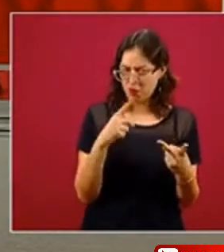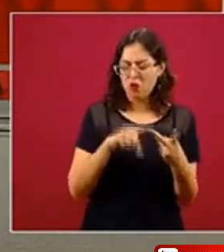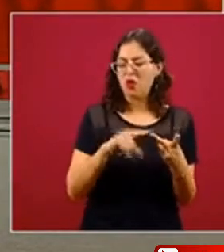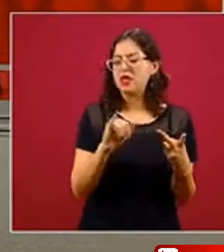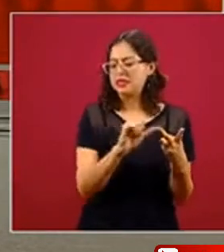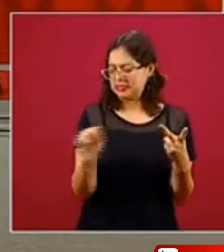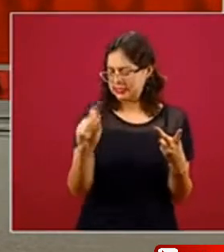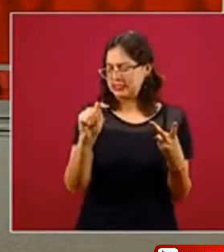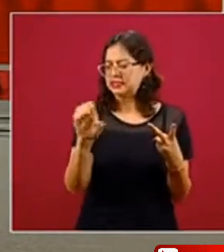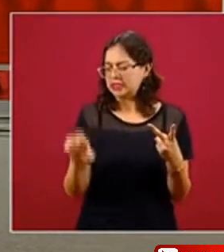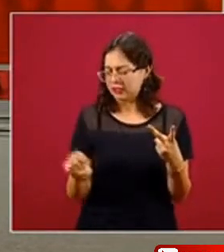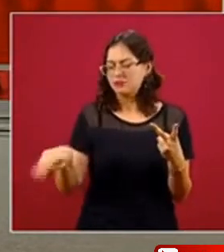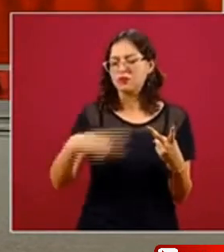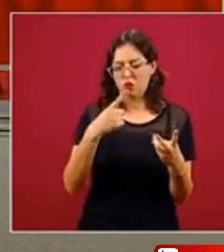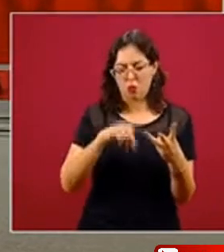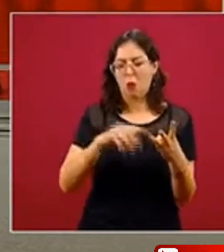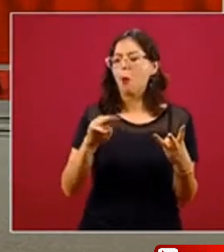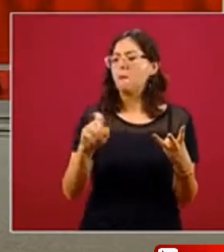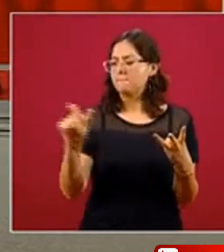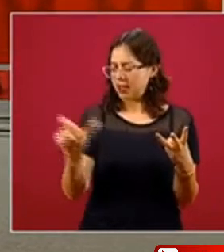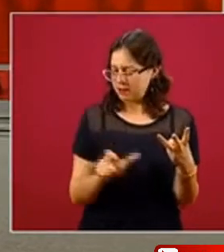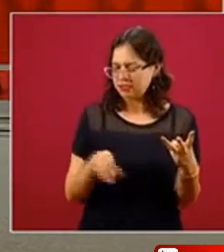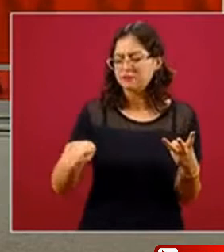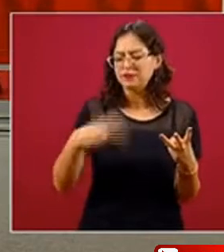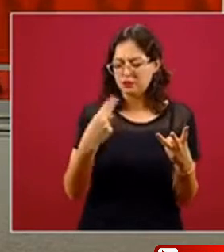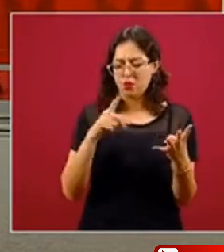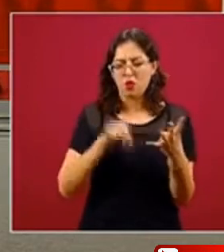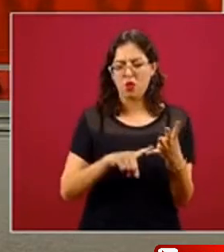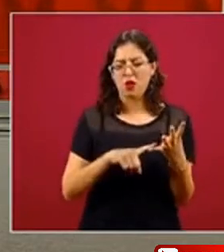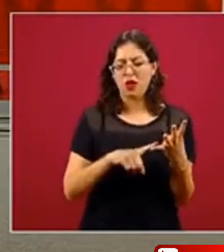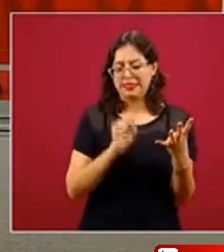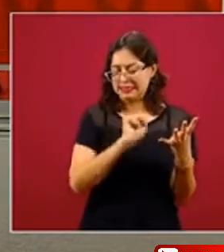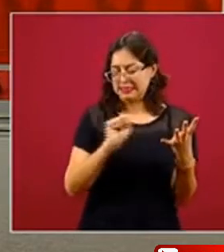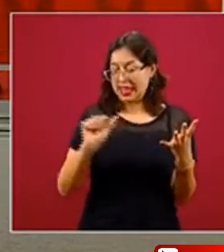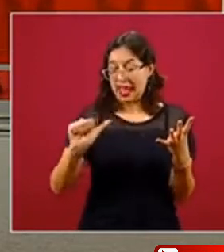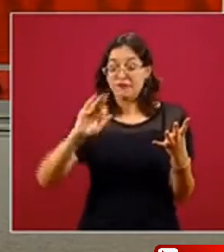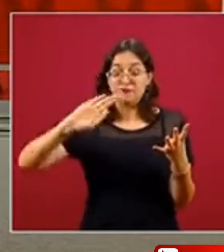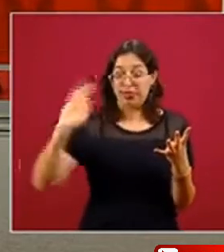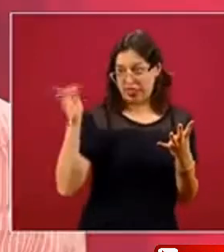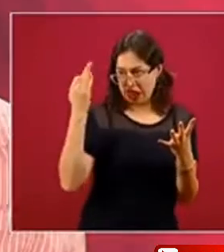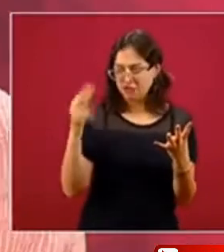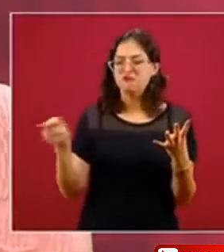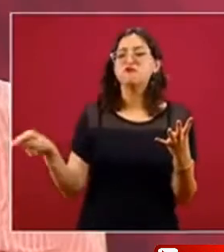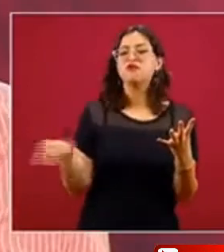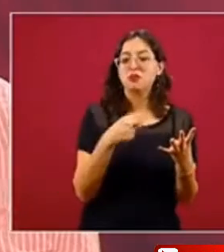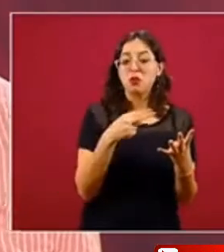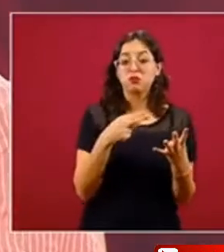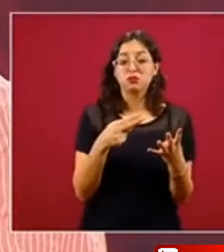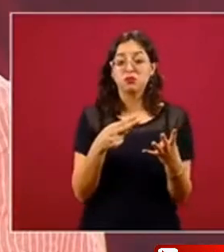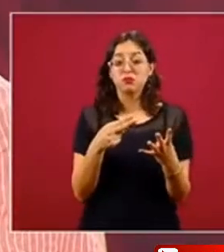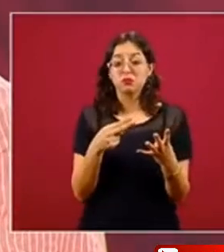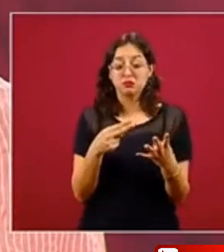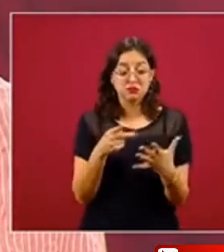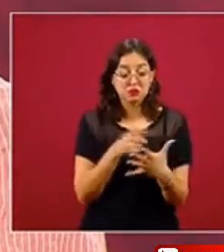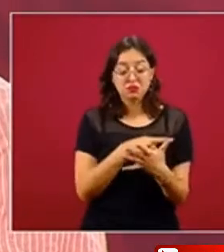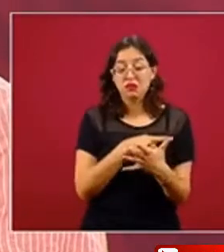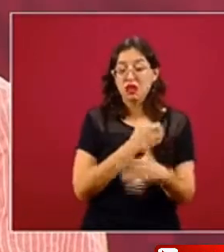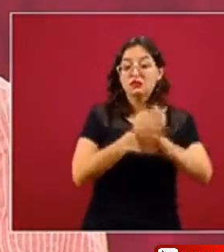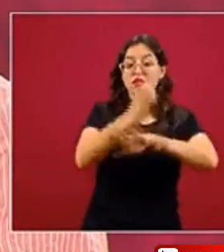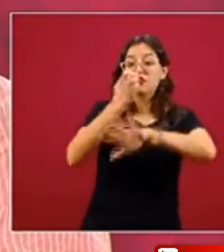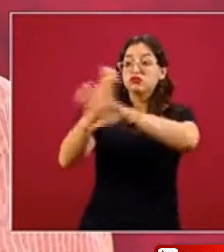firmó, Pemex firmó, el secretario de Salud del Gobierno de México firmó, y solo 7 estados